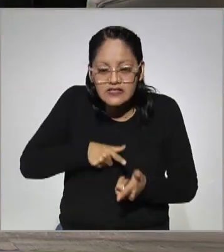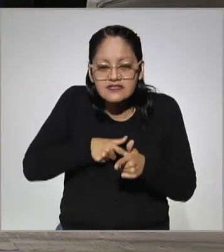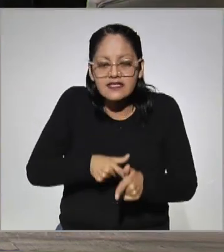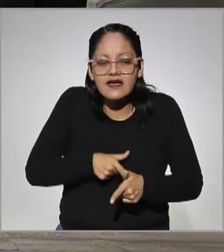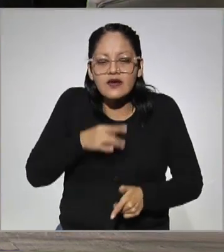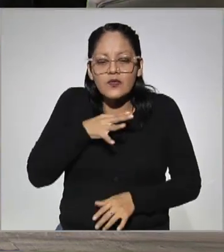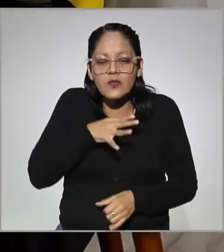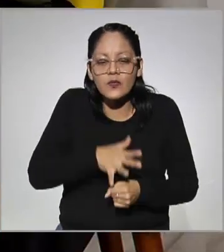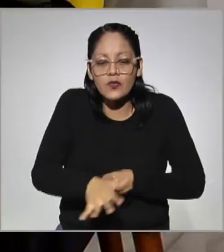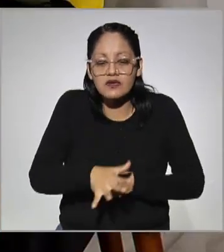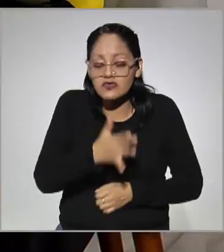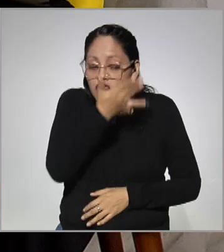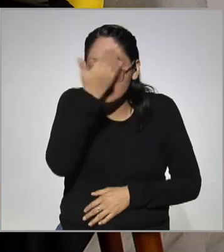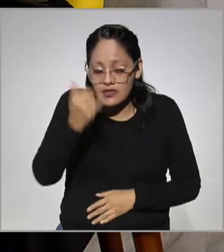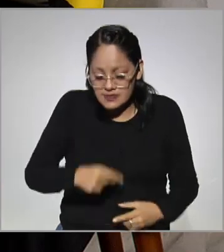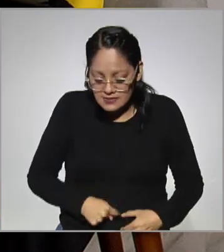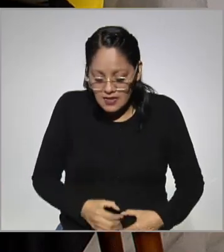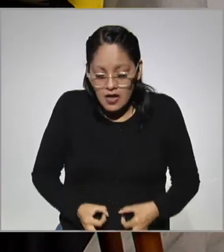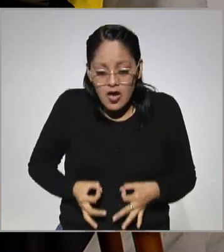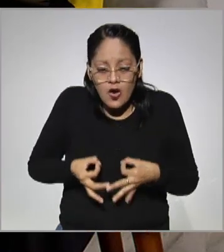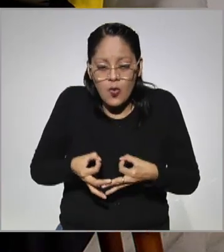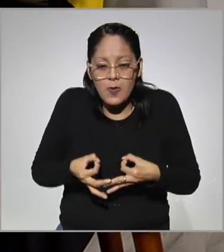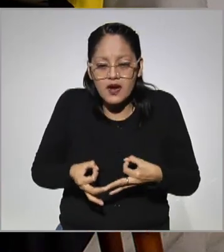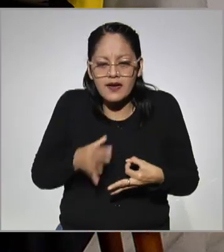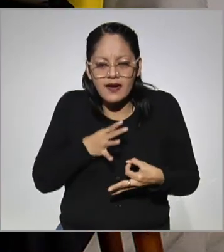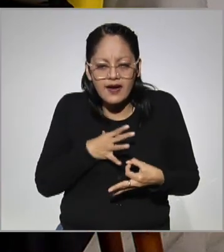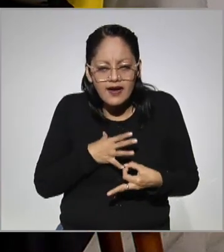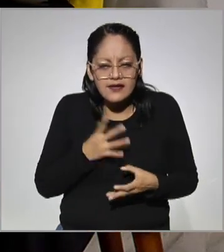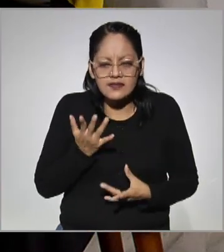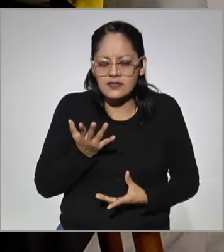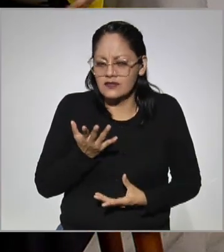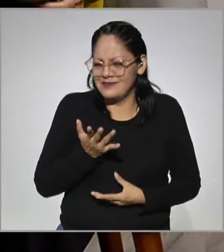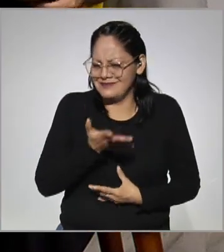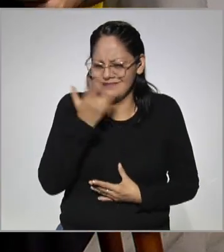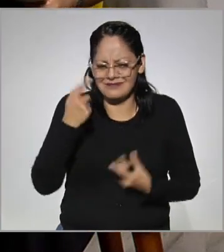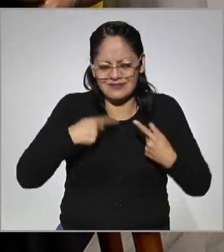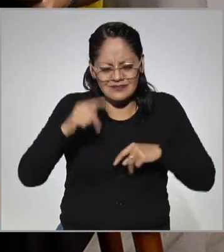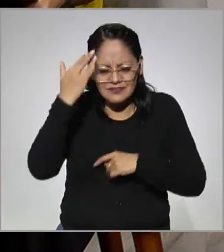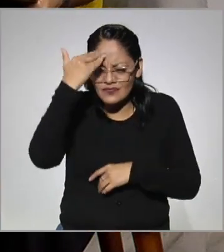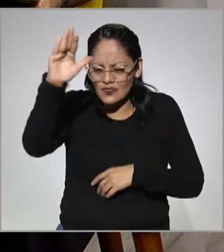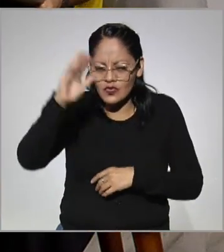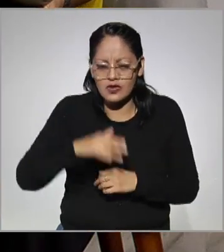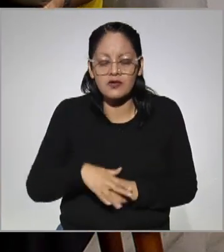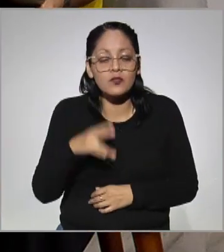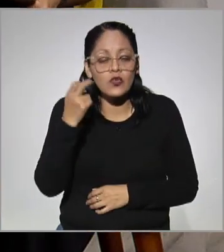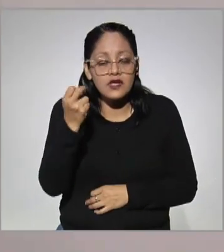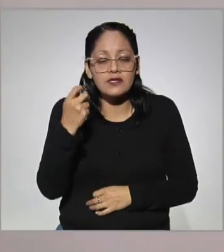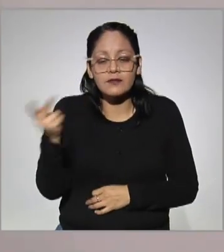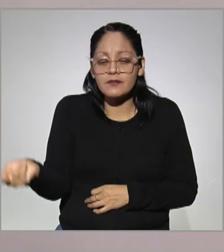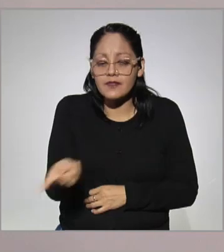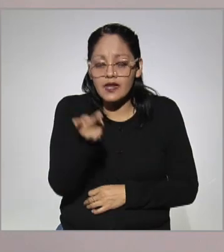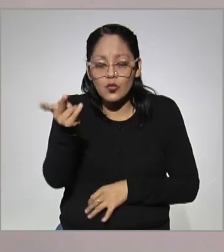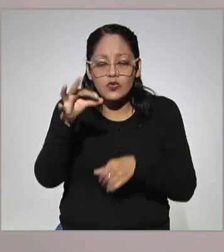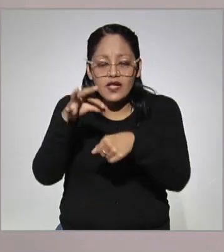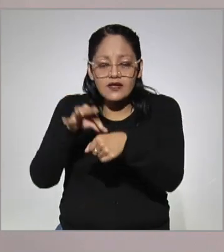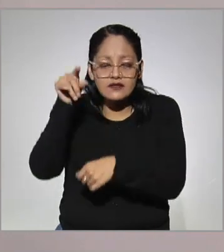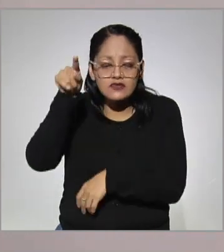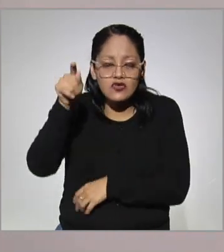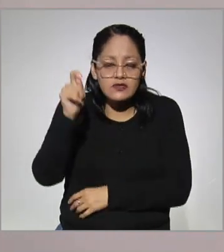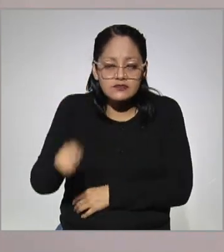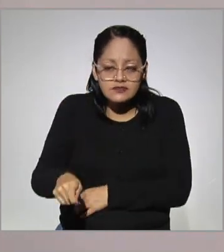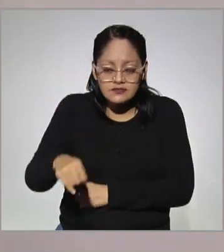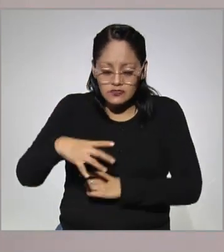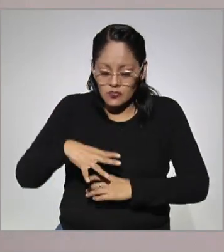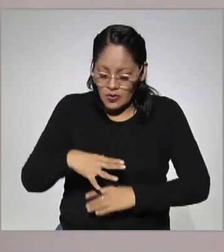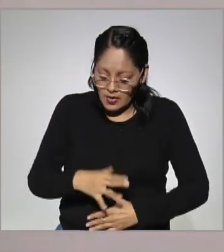eso ni es saben que si sí. tienen ovarios, ni saben, Exacto. o sea, Sí. hay un desconocimiento total. Yo por eso insisto siempre, pregúntenle al cirujano si les